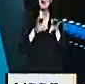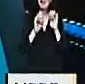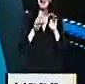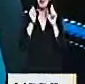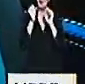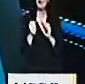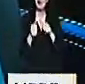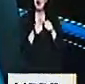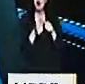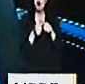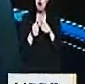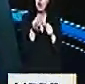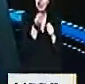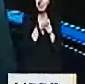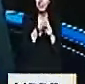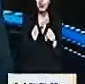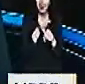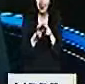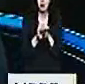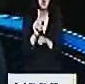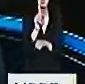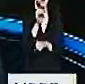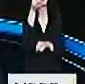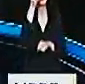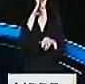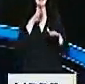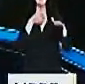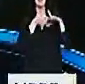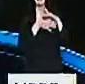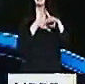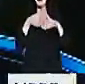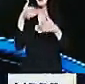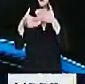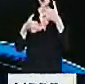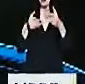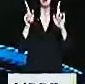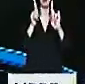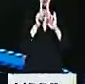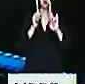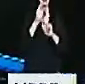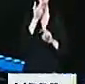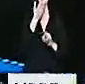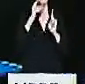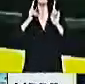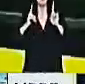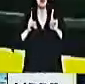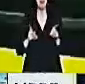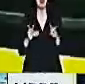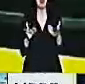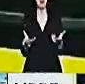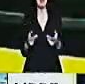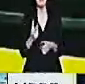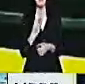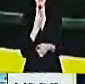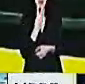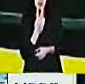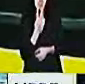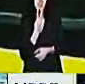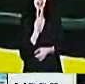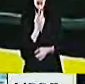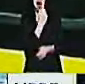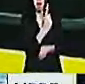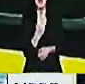orientarlos, pero no solo basta con poder acceder a estos procesos formativos, sino que también deben ser capaces de vivirlos